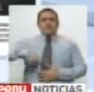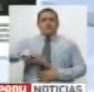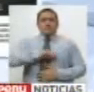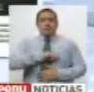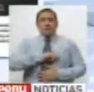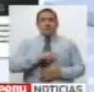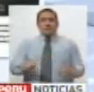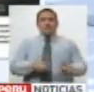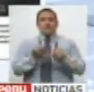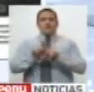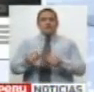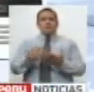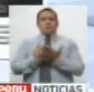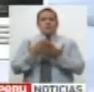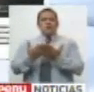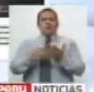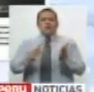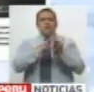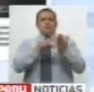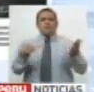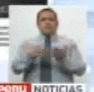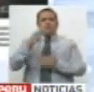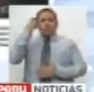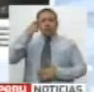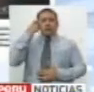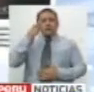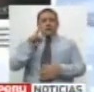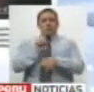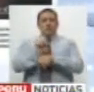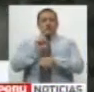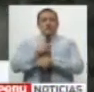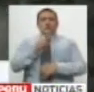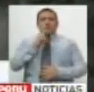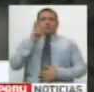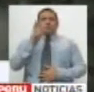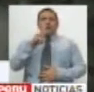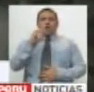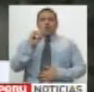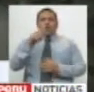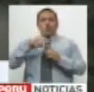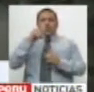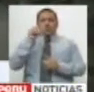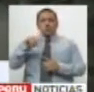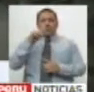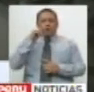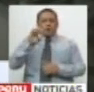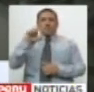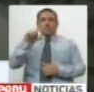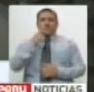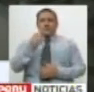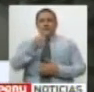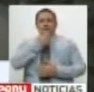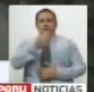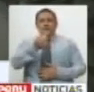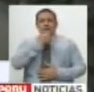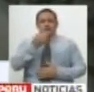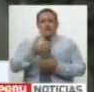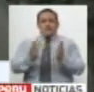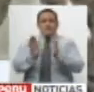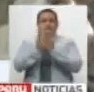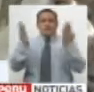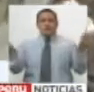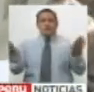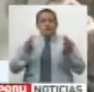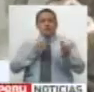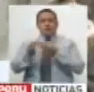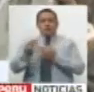y por la apropiación del libro Política Educativa del docente Otoniel Alvarado, quien en una entrevista para un diario